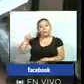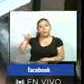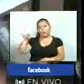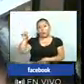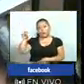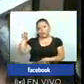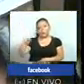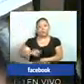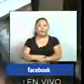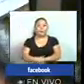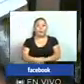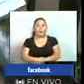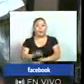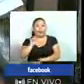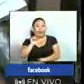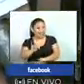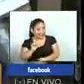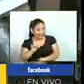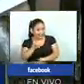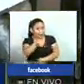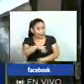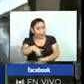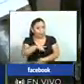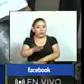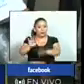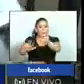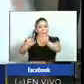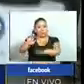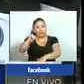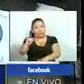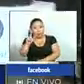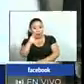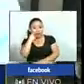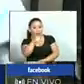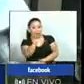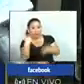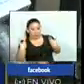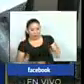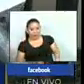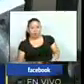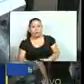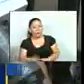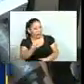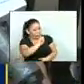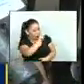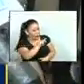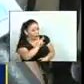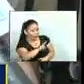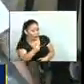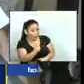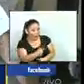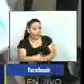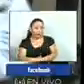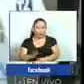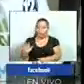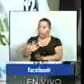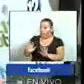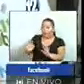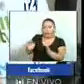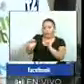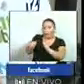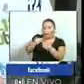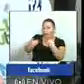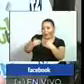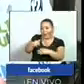Lugar donde el día 15 de julio del presente año se encontró el cuerpo. ¿Hay dos personas involucradas? Solamente esos detalles le puedo dar